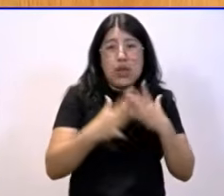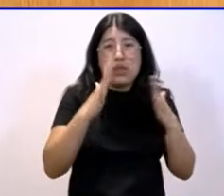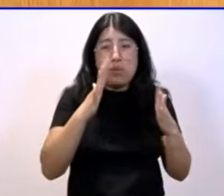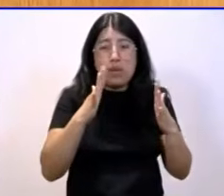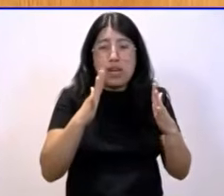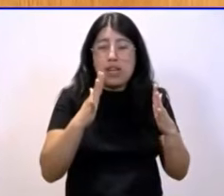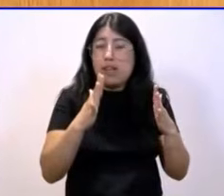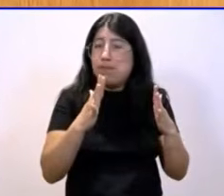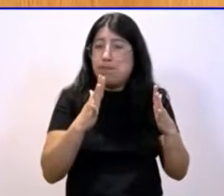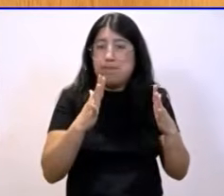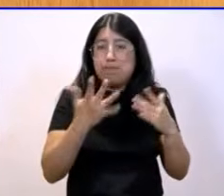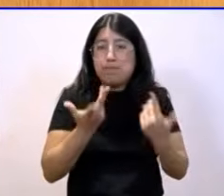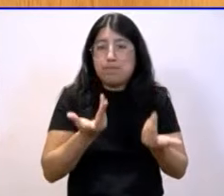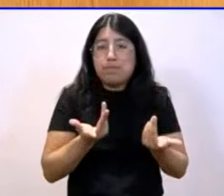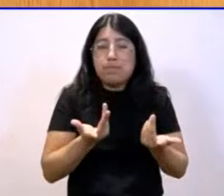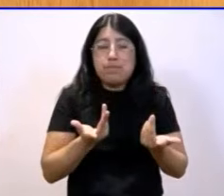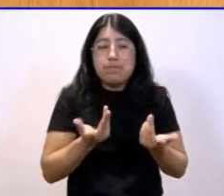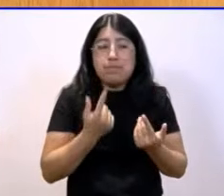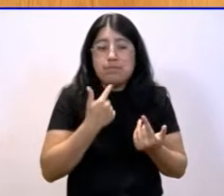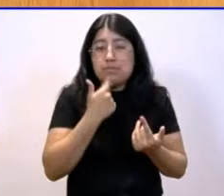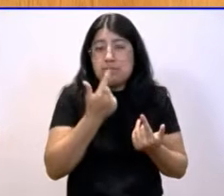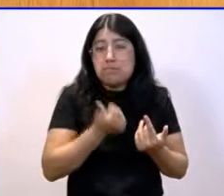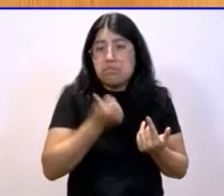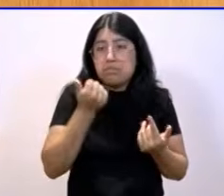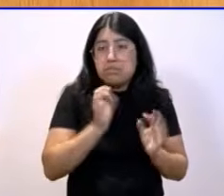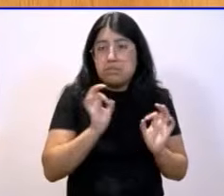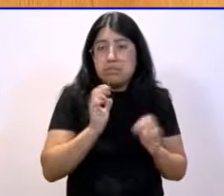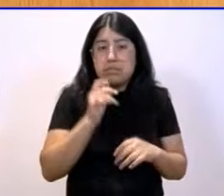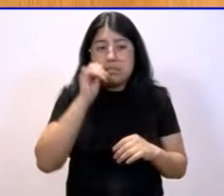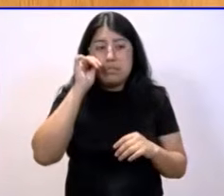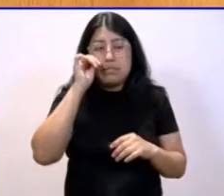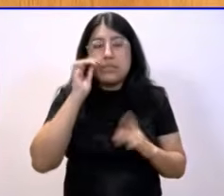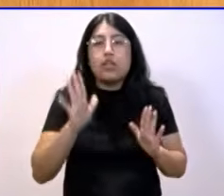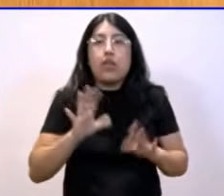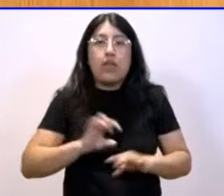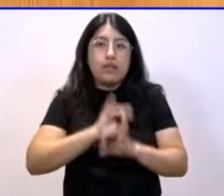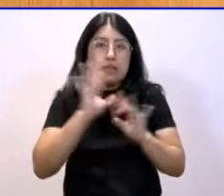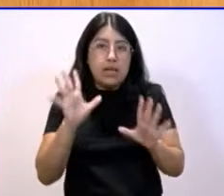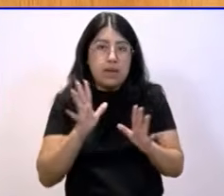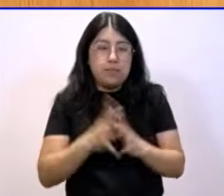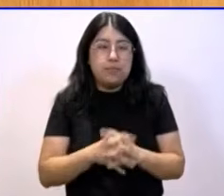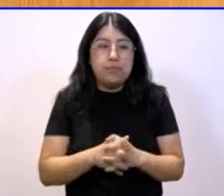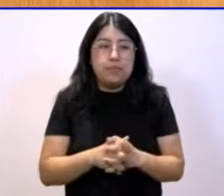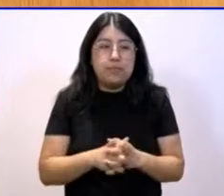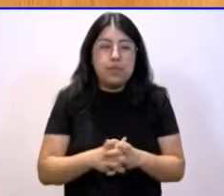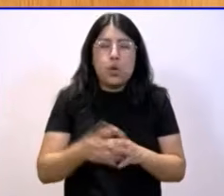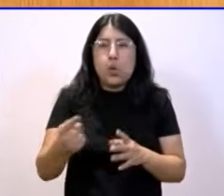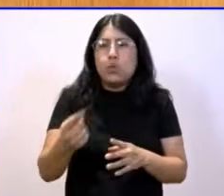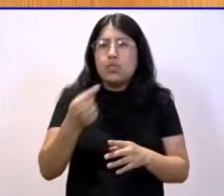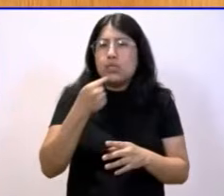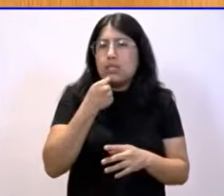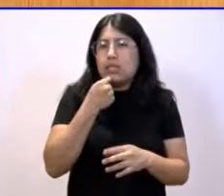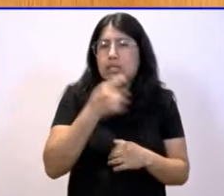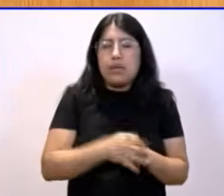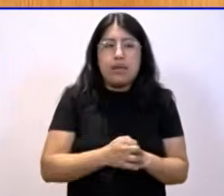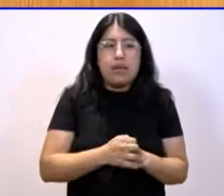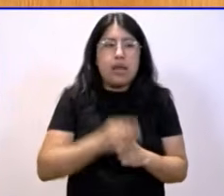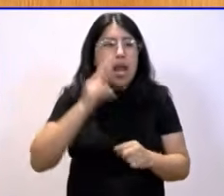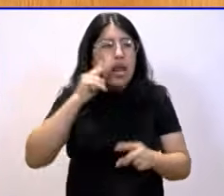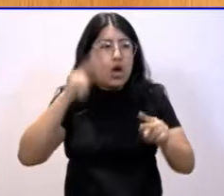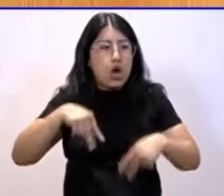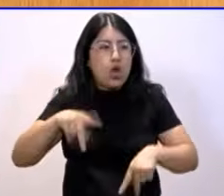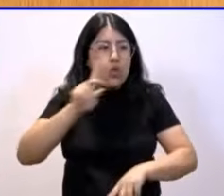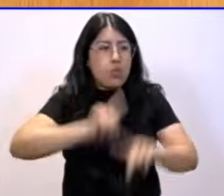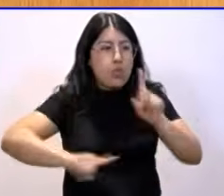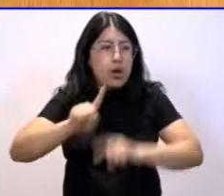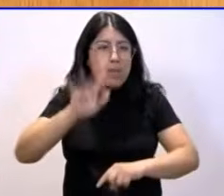es lo que dice, no dice más. Esto debe quedar claro. A partir de ahí, usted dice, ya reconozco que es un problema del